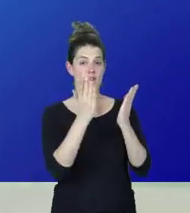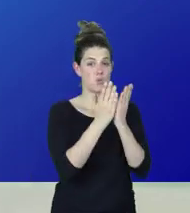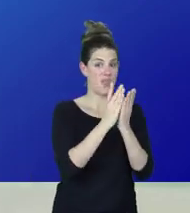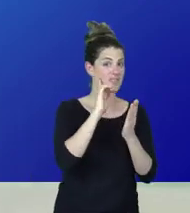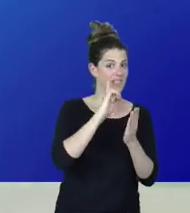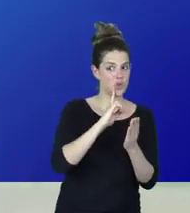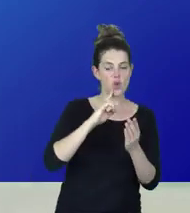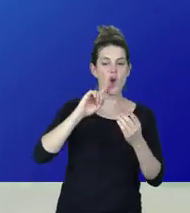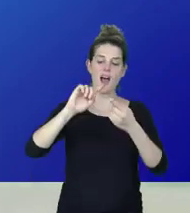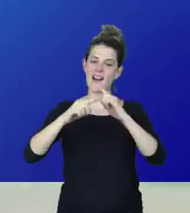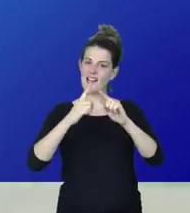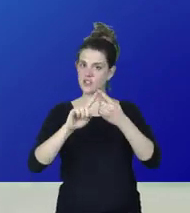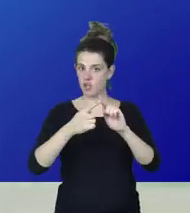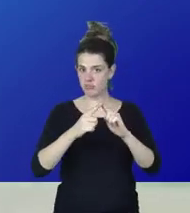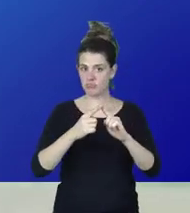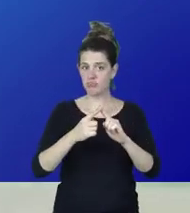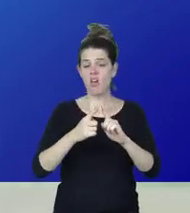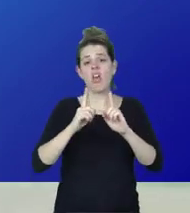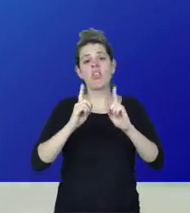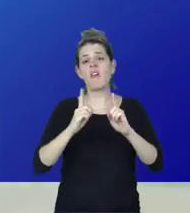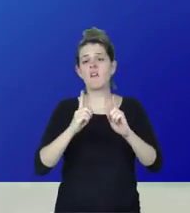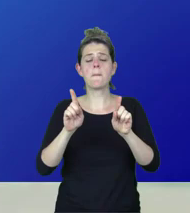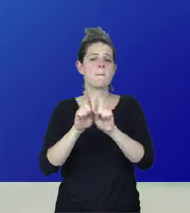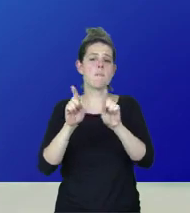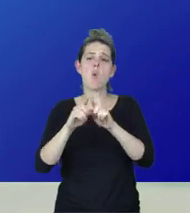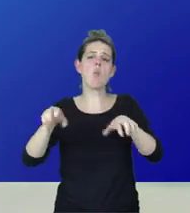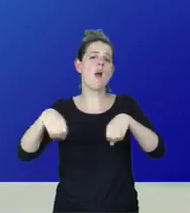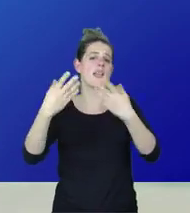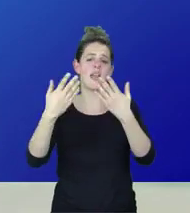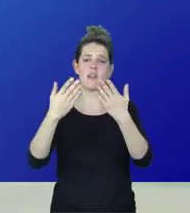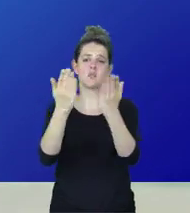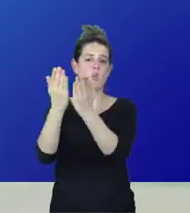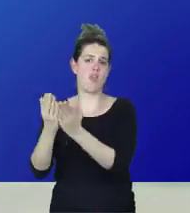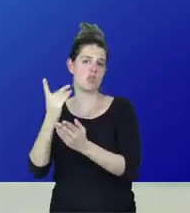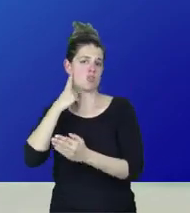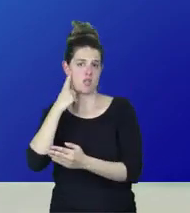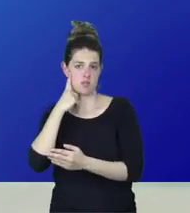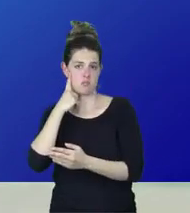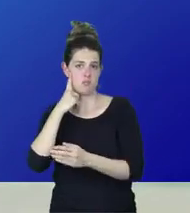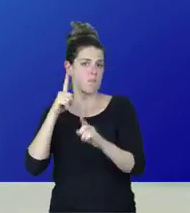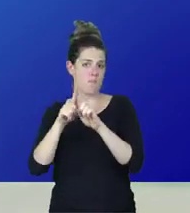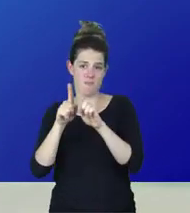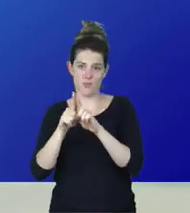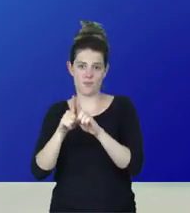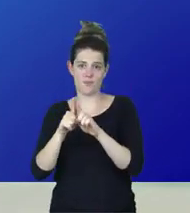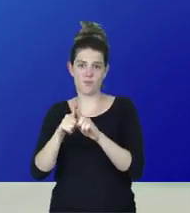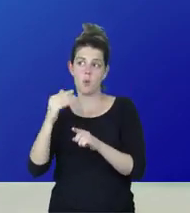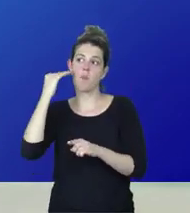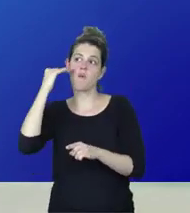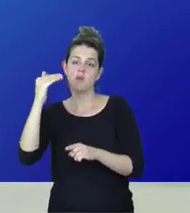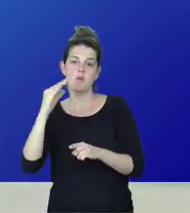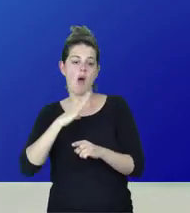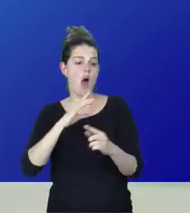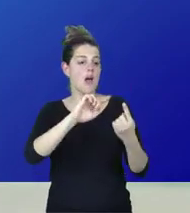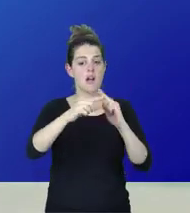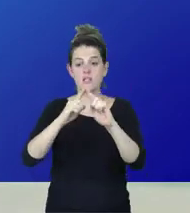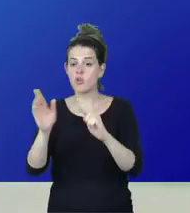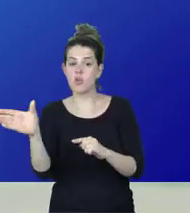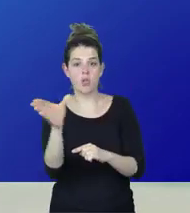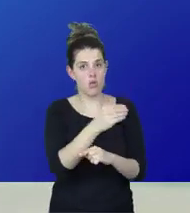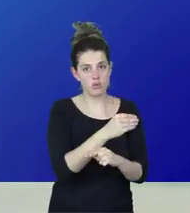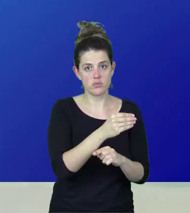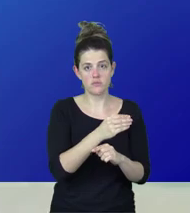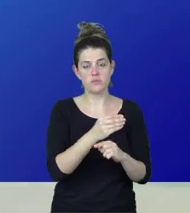y el estudiante tiene que ser un vínculo similar al que se genera con cualquier otro alumno, ¿no? Es el vínculo que el docente le propone al estudiante y que el